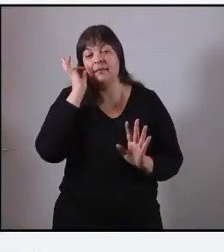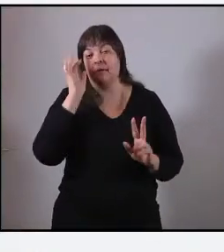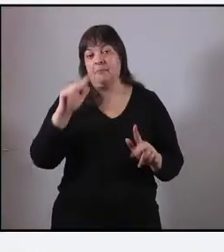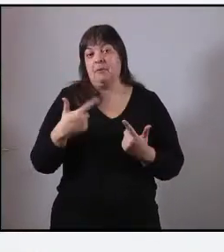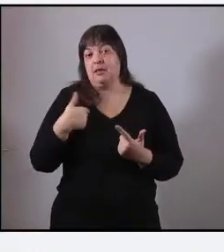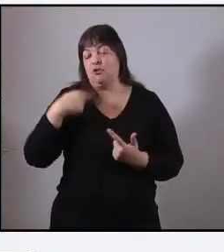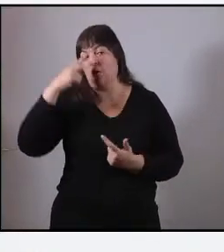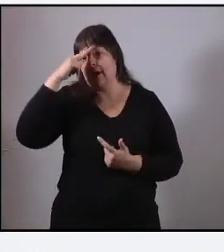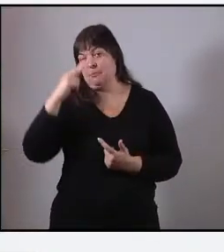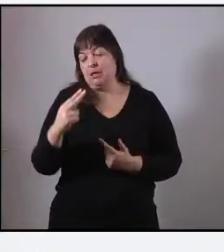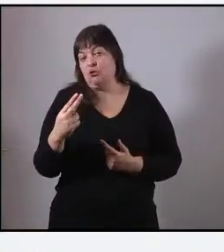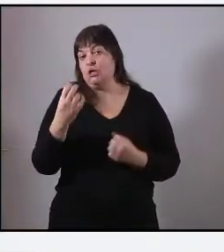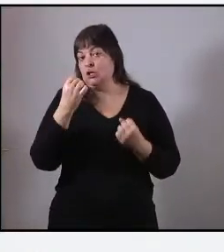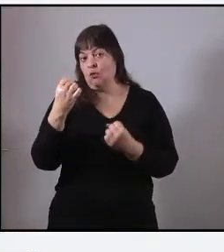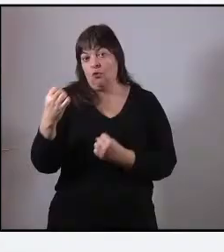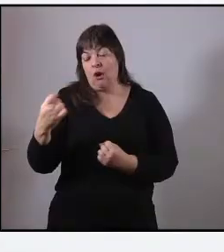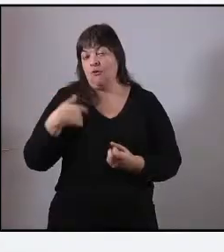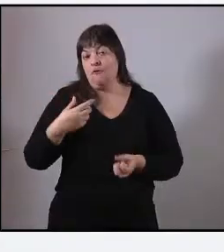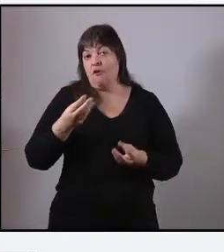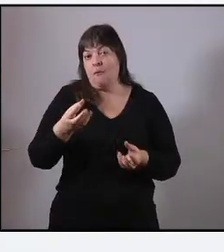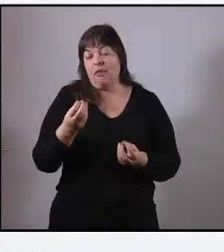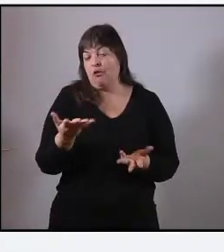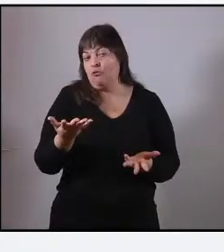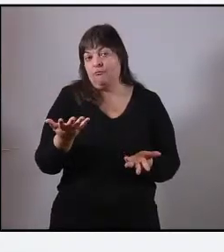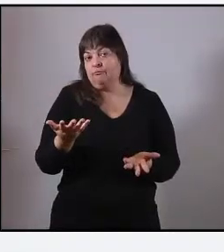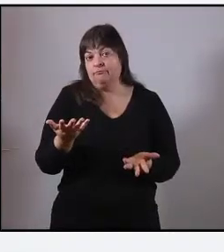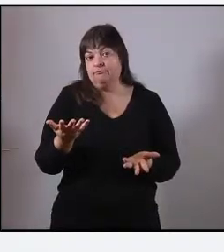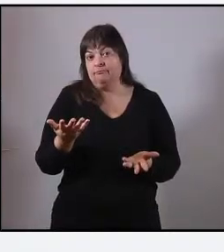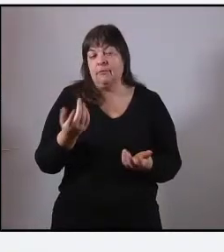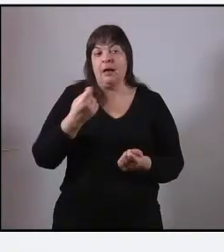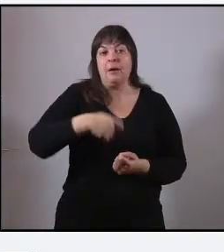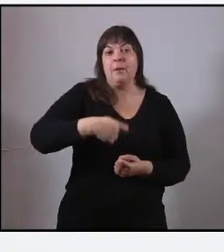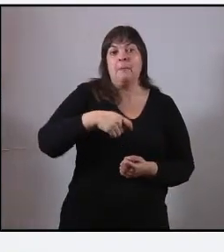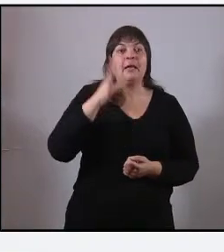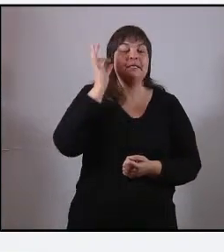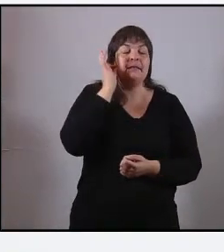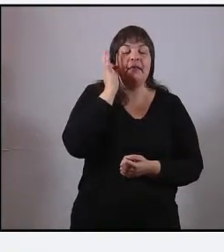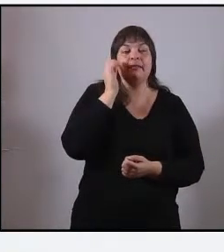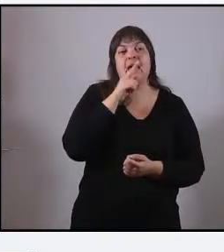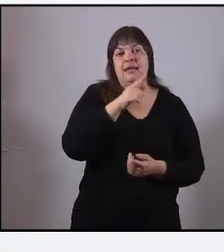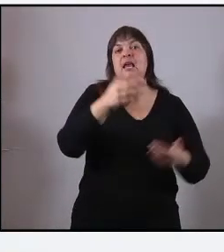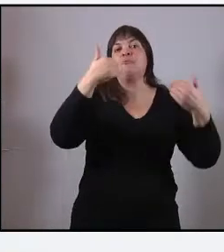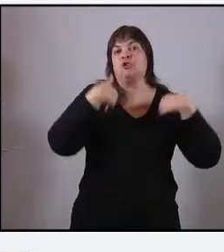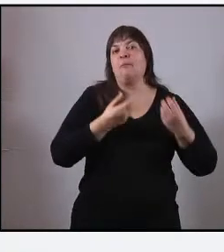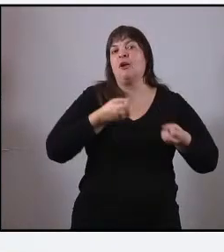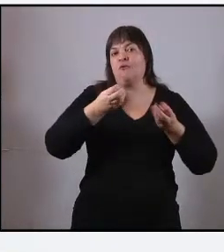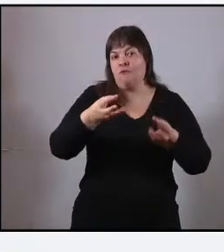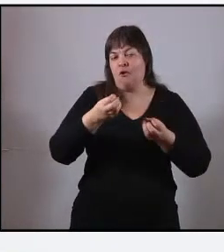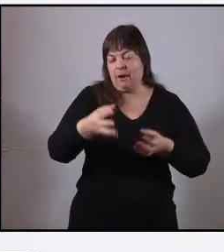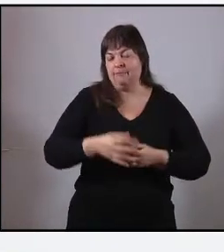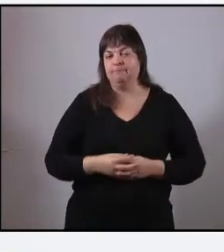respeto institucional, esa información la dé la presidenta en cuanto proceda.